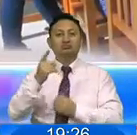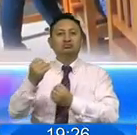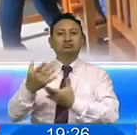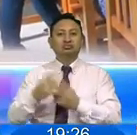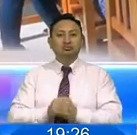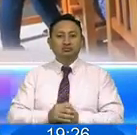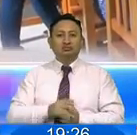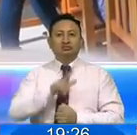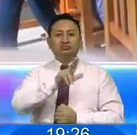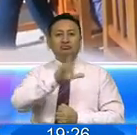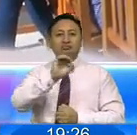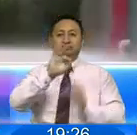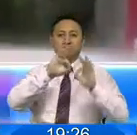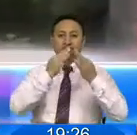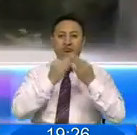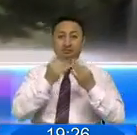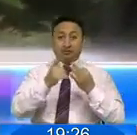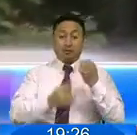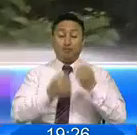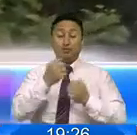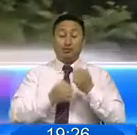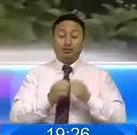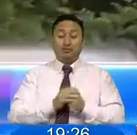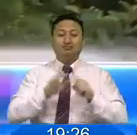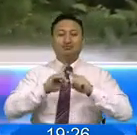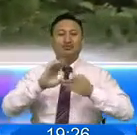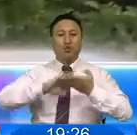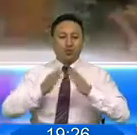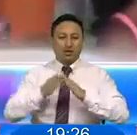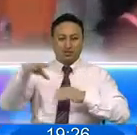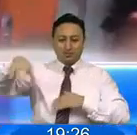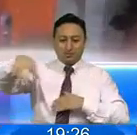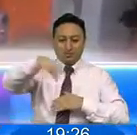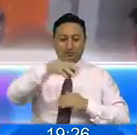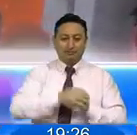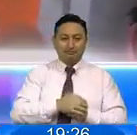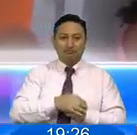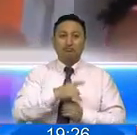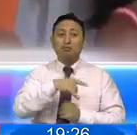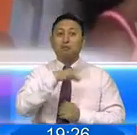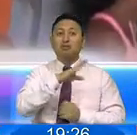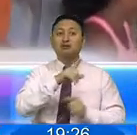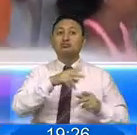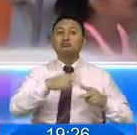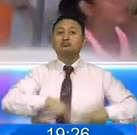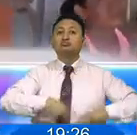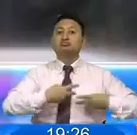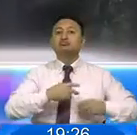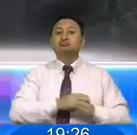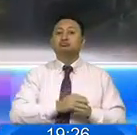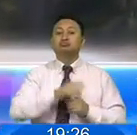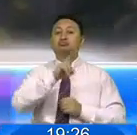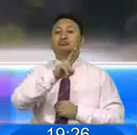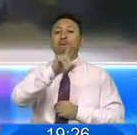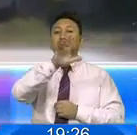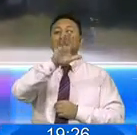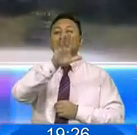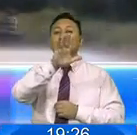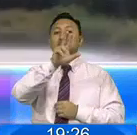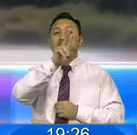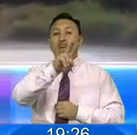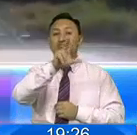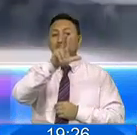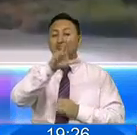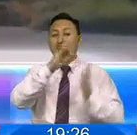más de 30 familias perjudicadas en diferentes comunidades. La mayor parte habitan en la ciudad de la 23 de abril de la comuna